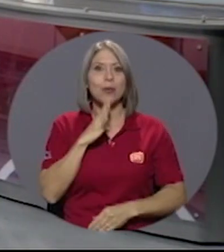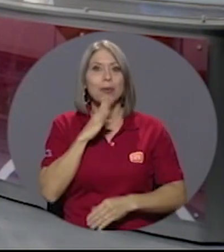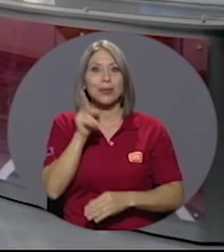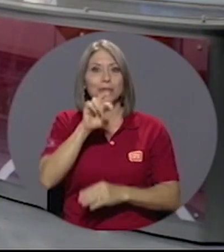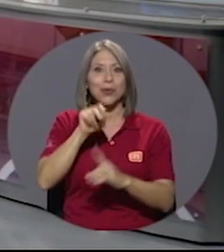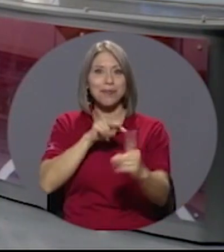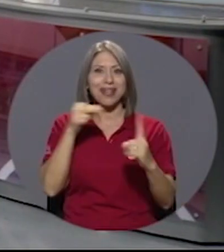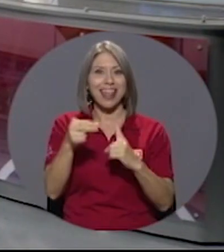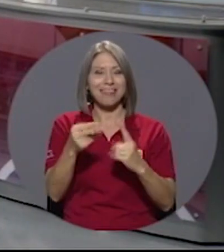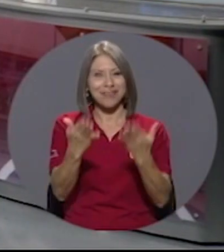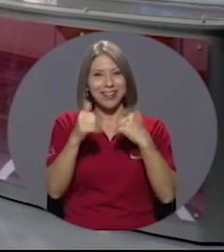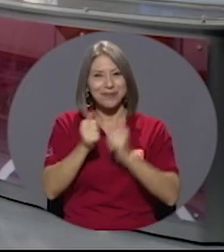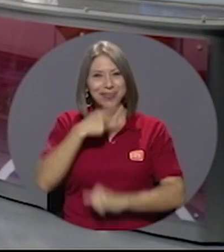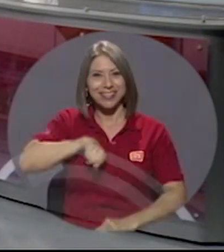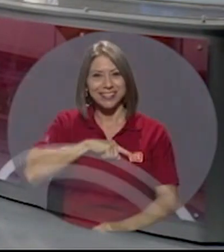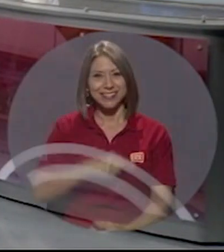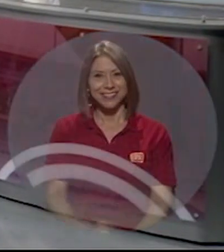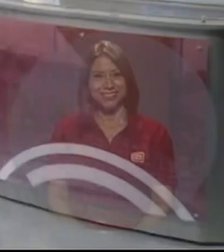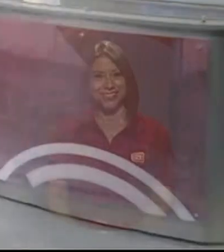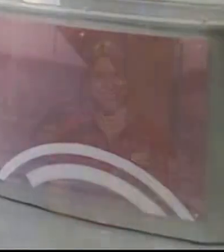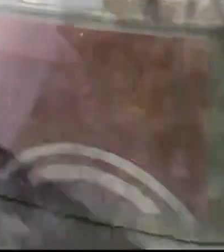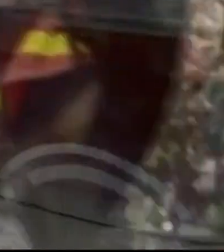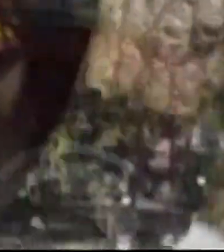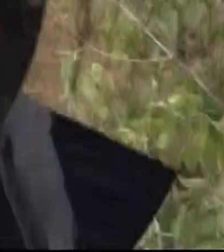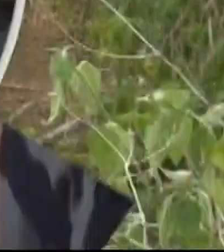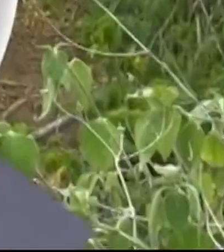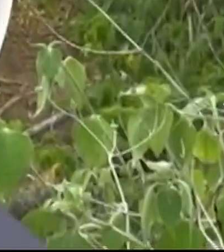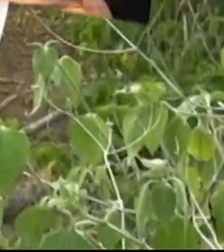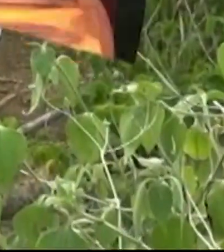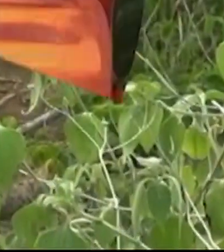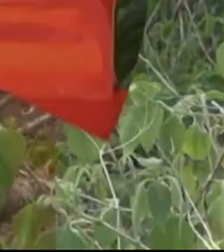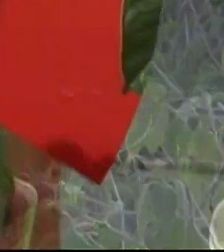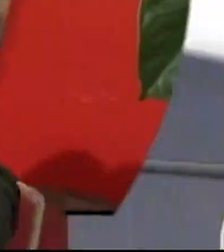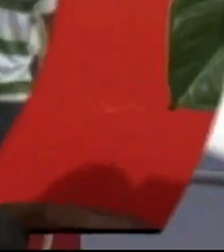hablar esta semana en Una Mirada. Acompáñenos.